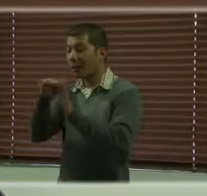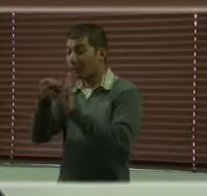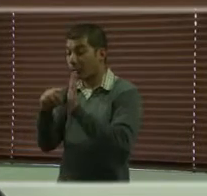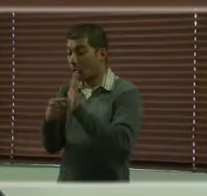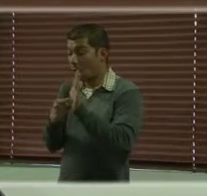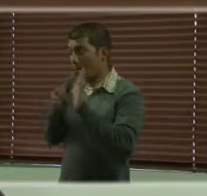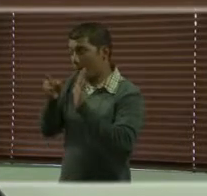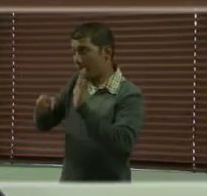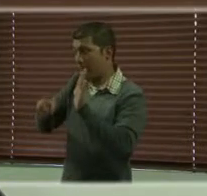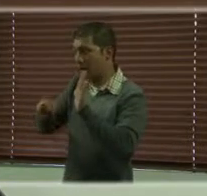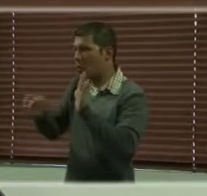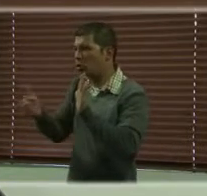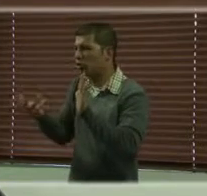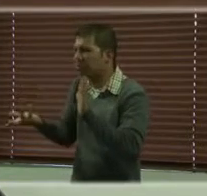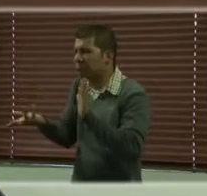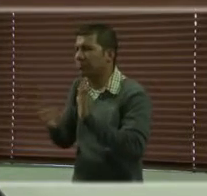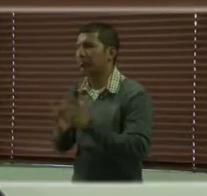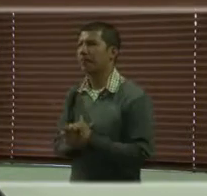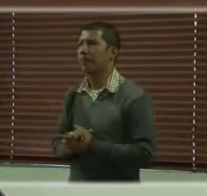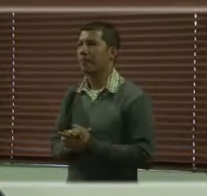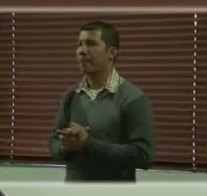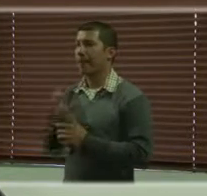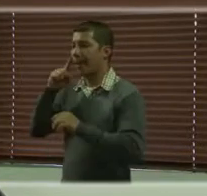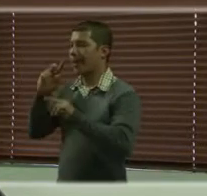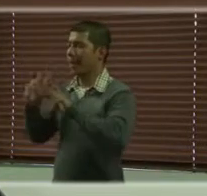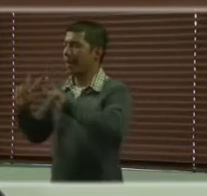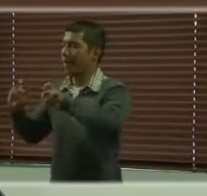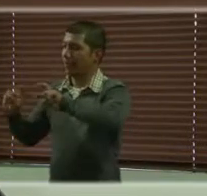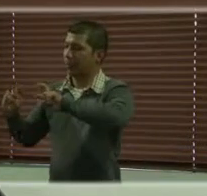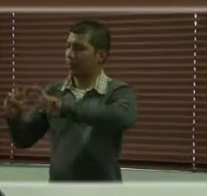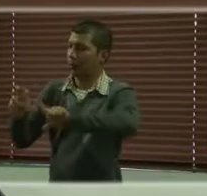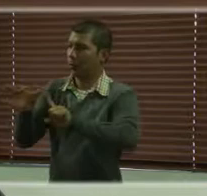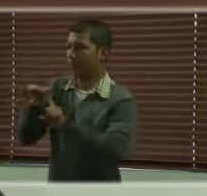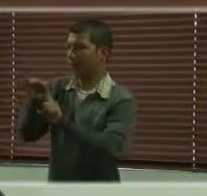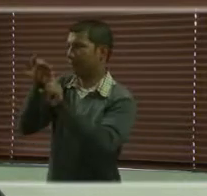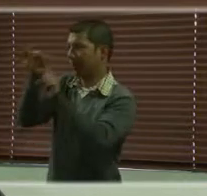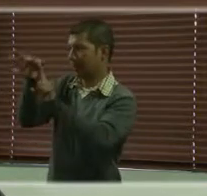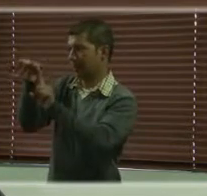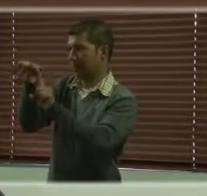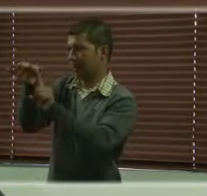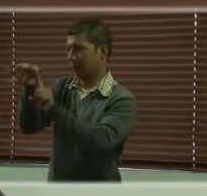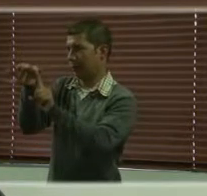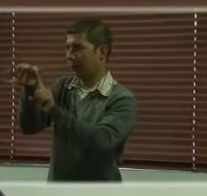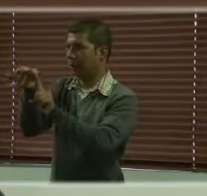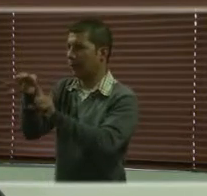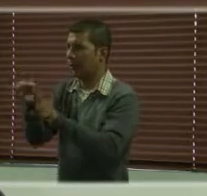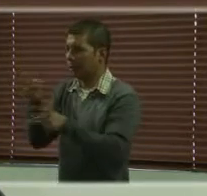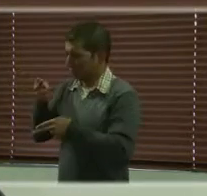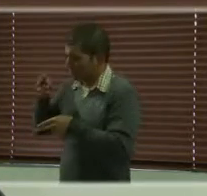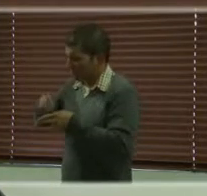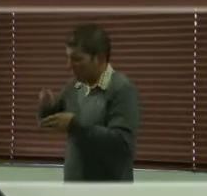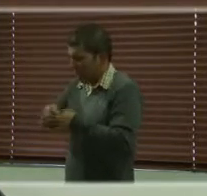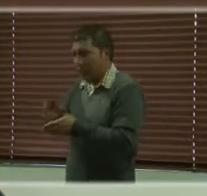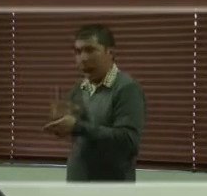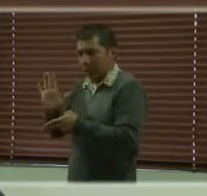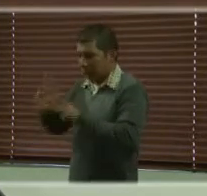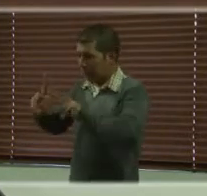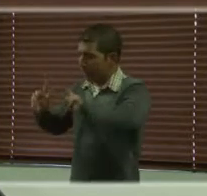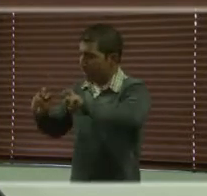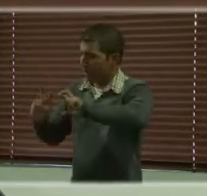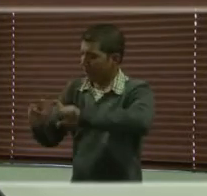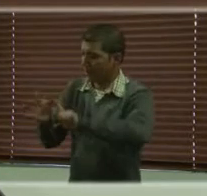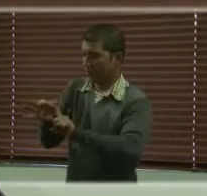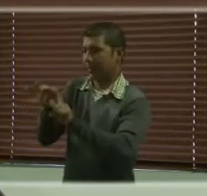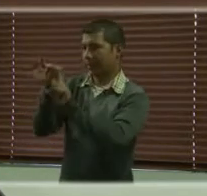opcional es el procedimiento de las investigaciones especiales que se denominan así y se inician cuando